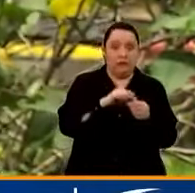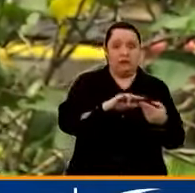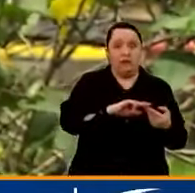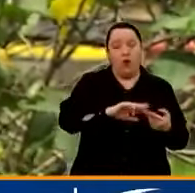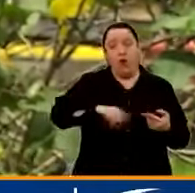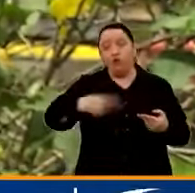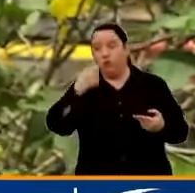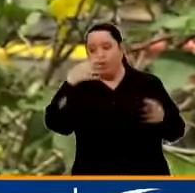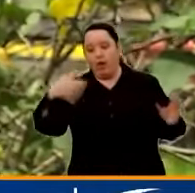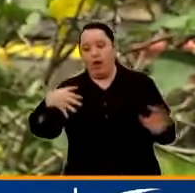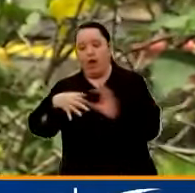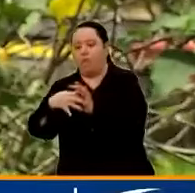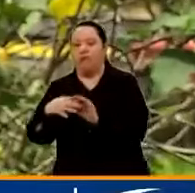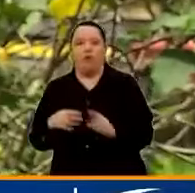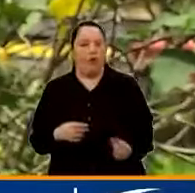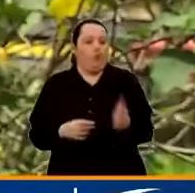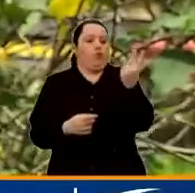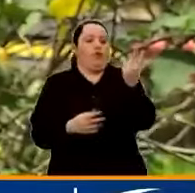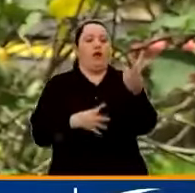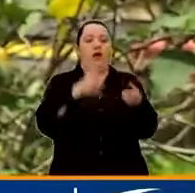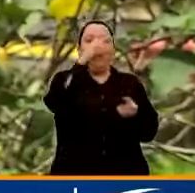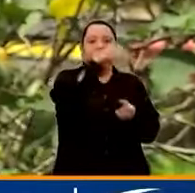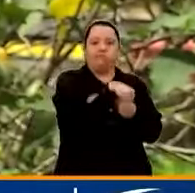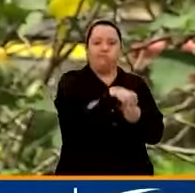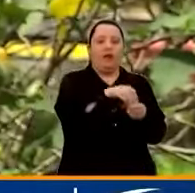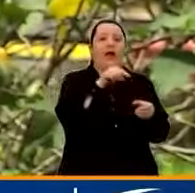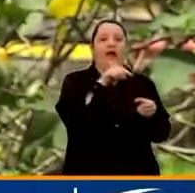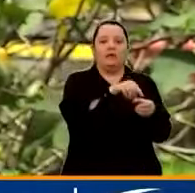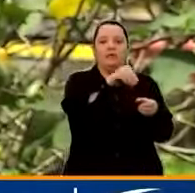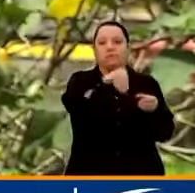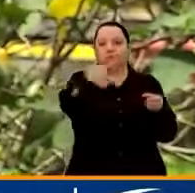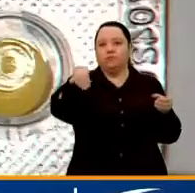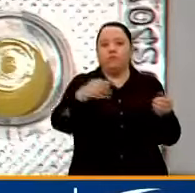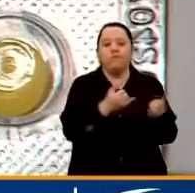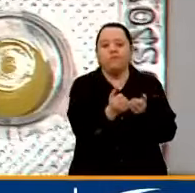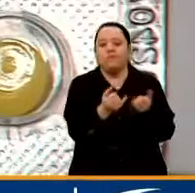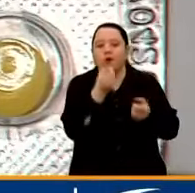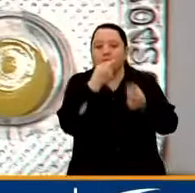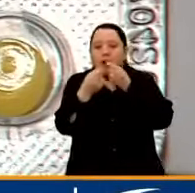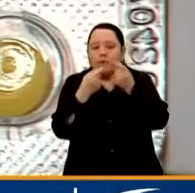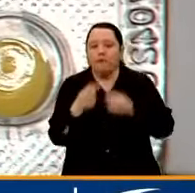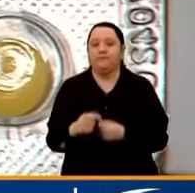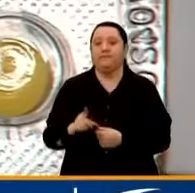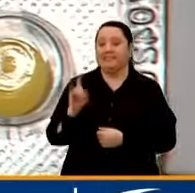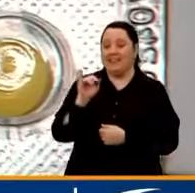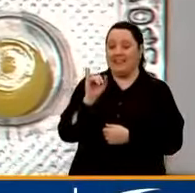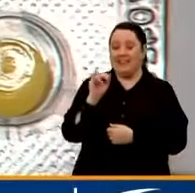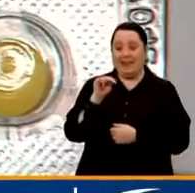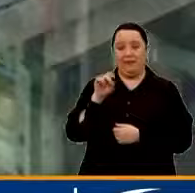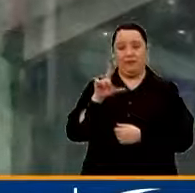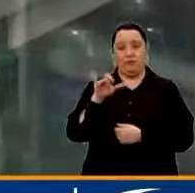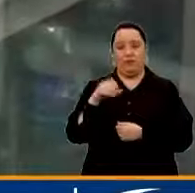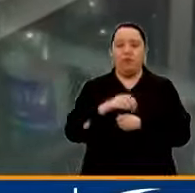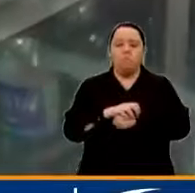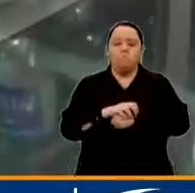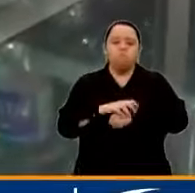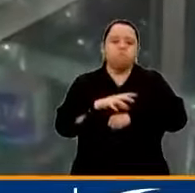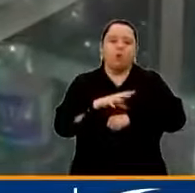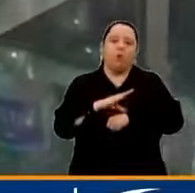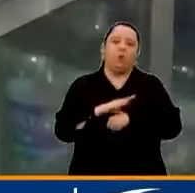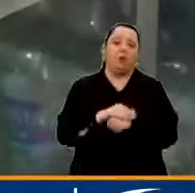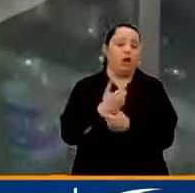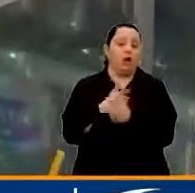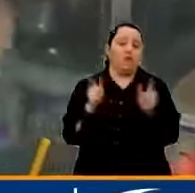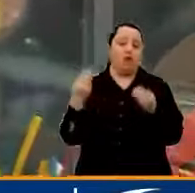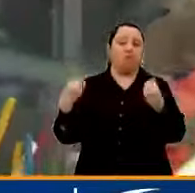otro medicamento, sino como único componente se presenta en tabletas o en cápsulas. La nimesulida es un medicamento antiinflamatorio de venta libre